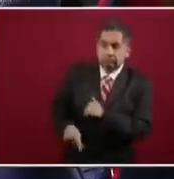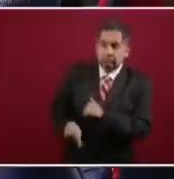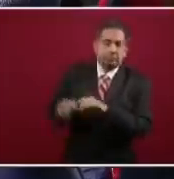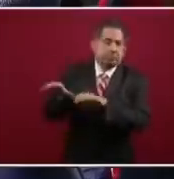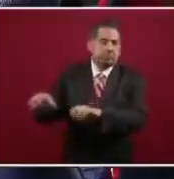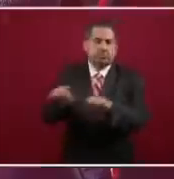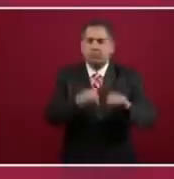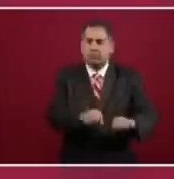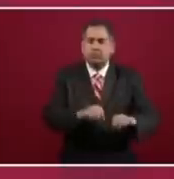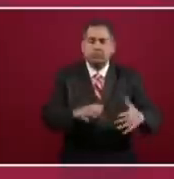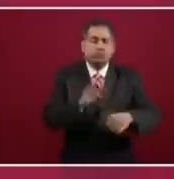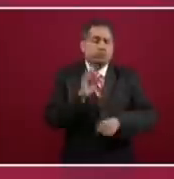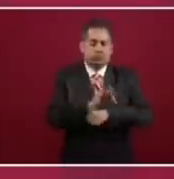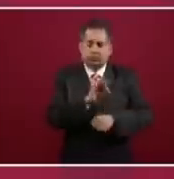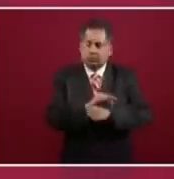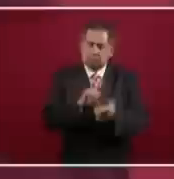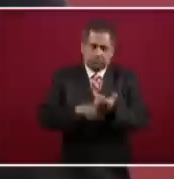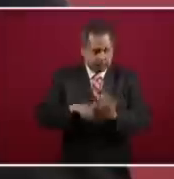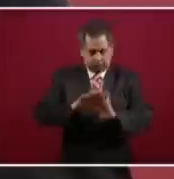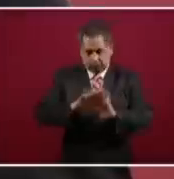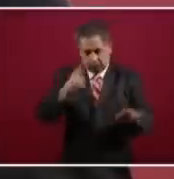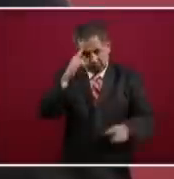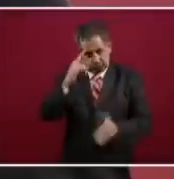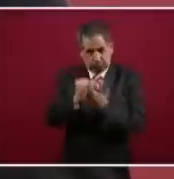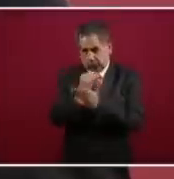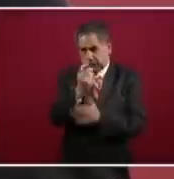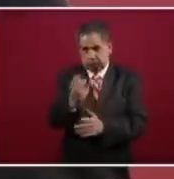y teníamos que actuar de manera consecuente